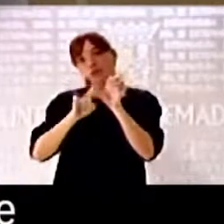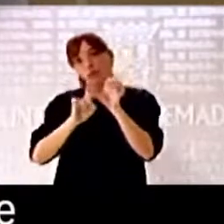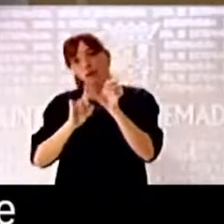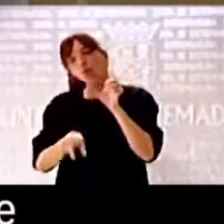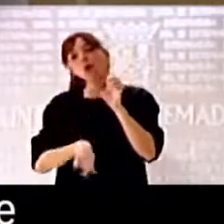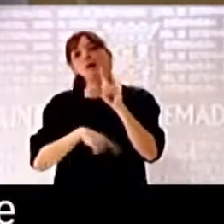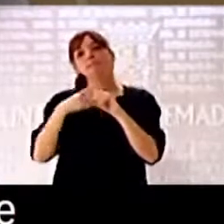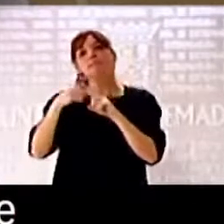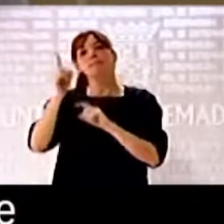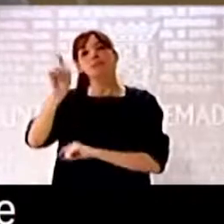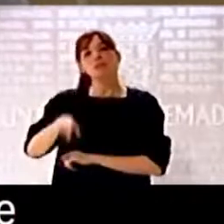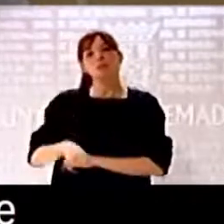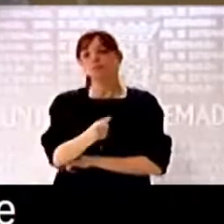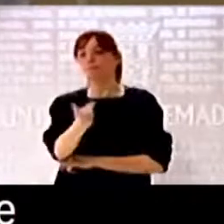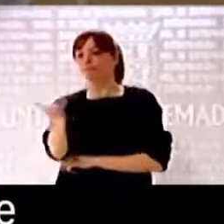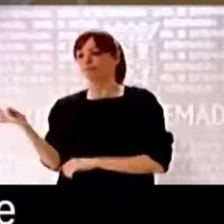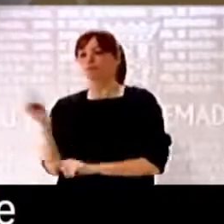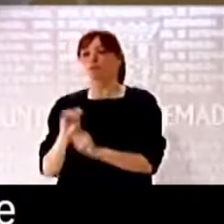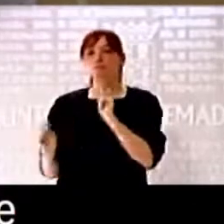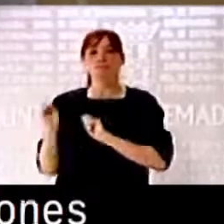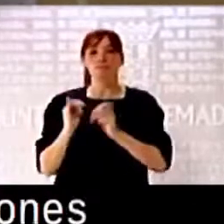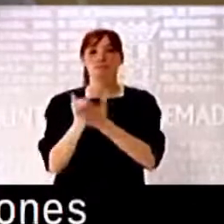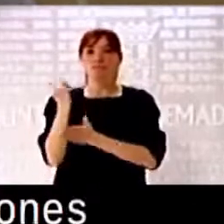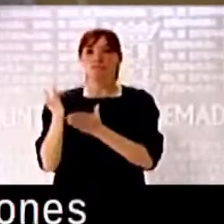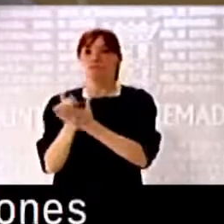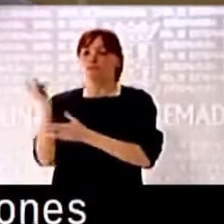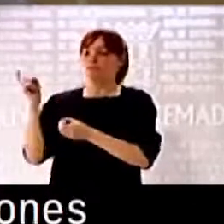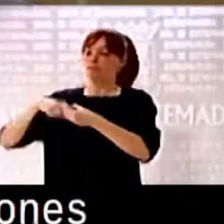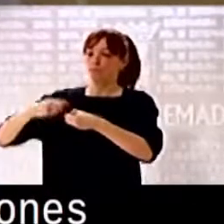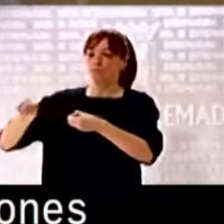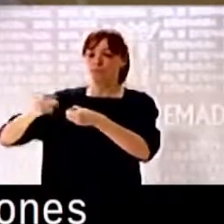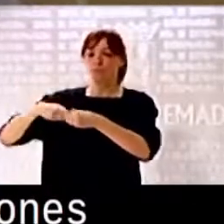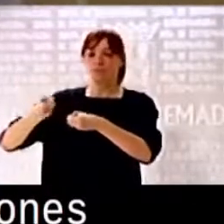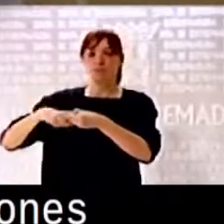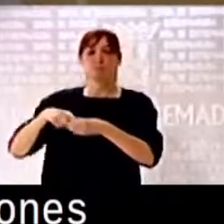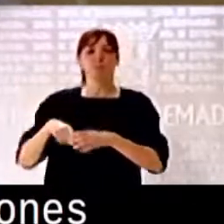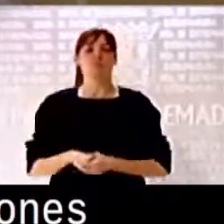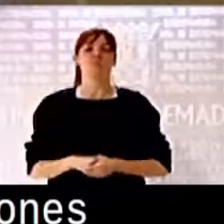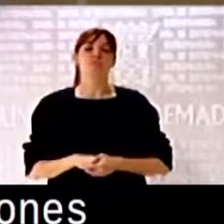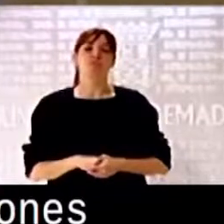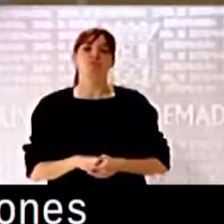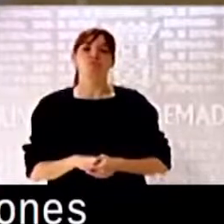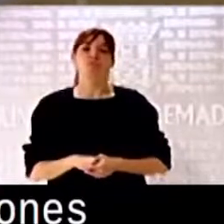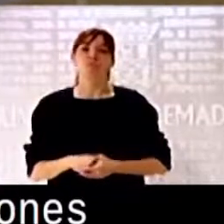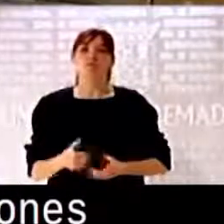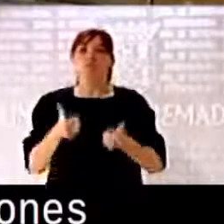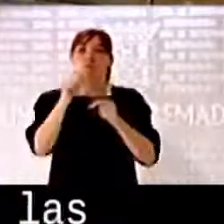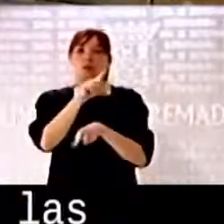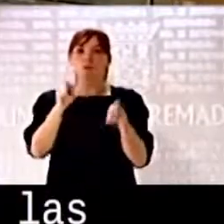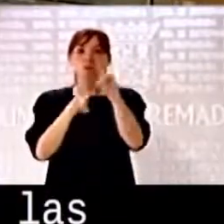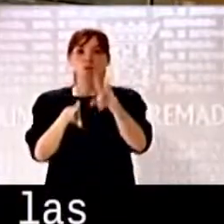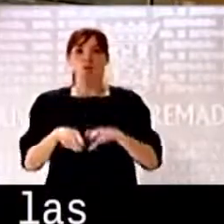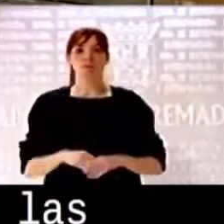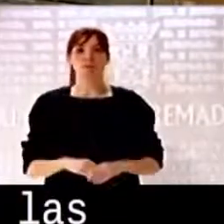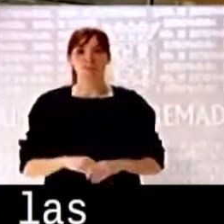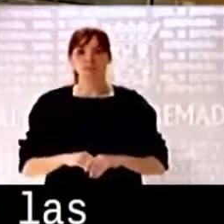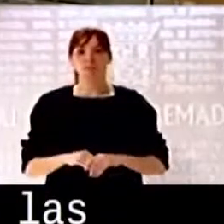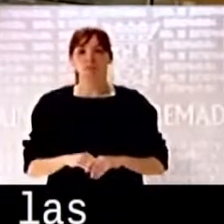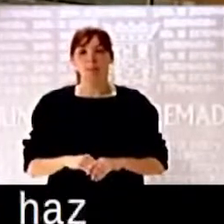Extremadura, junto con las asociaciones agrarias que tienen representación. ¿Más preguntas?